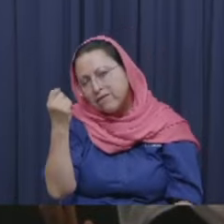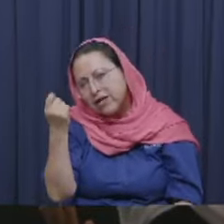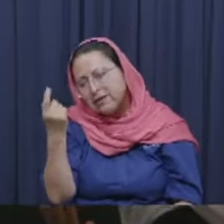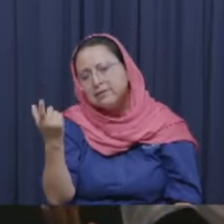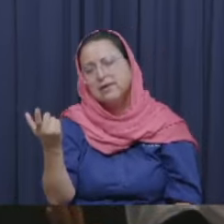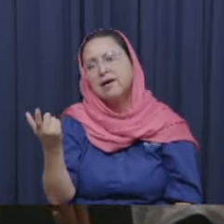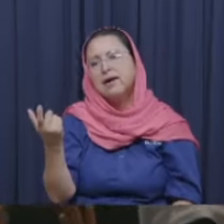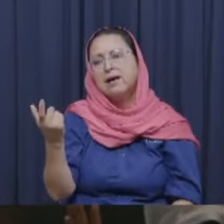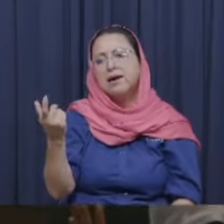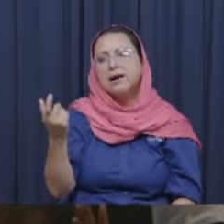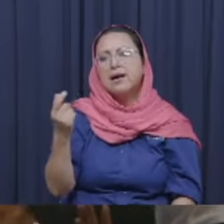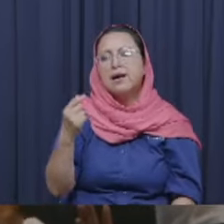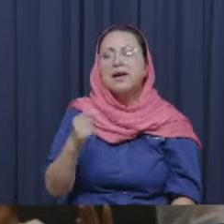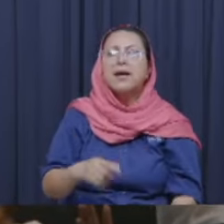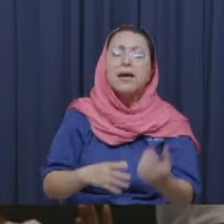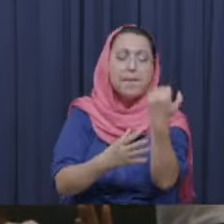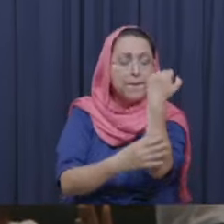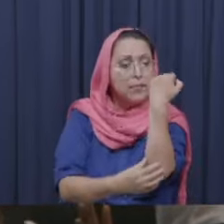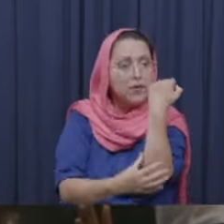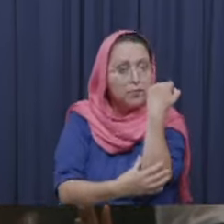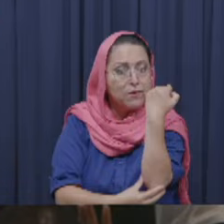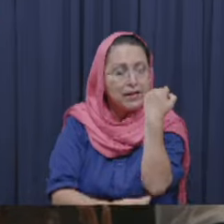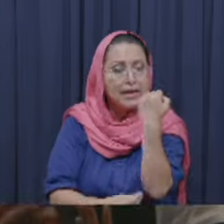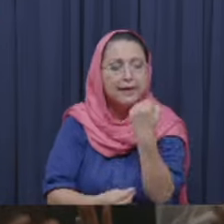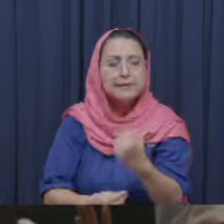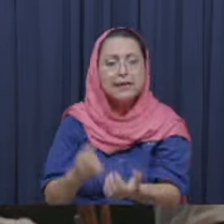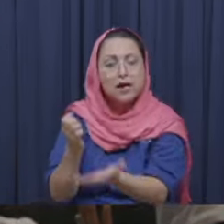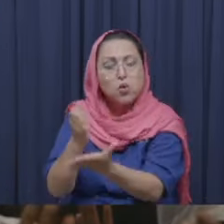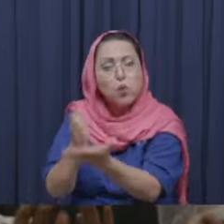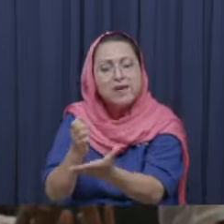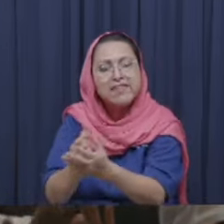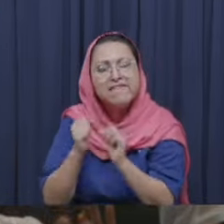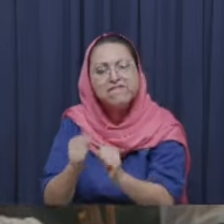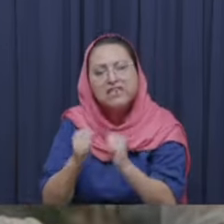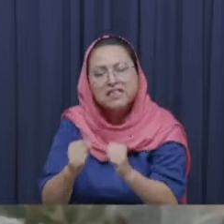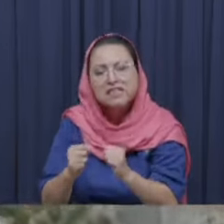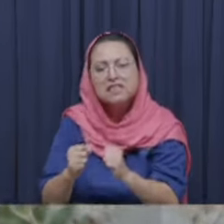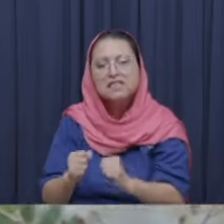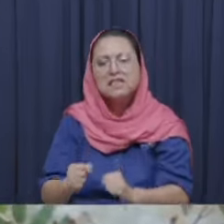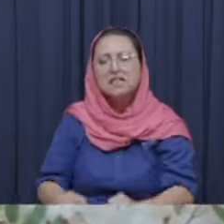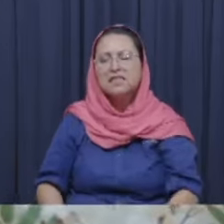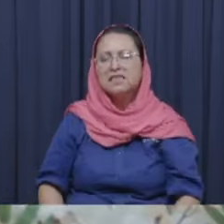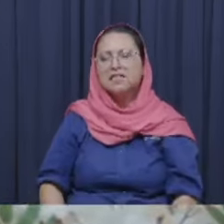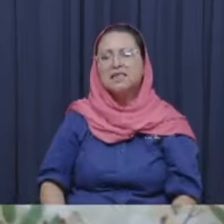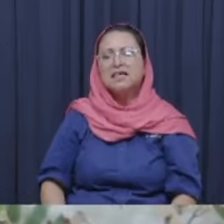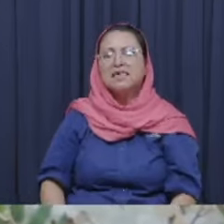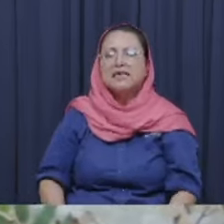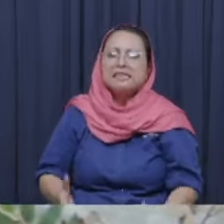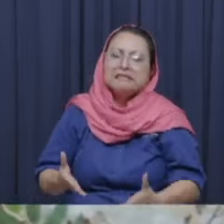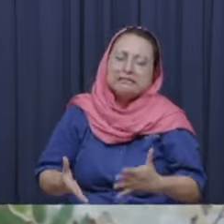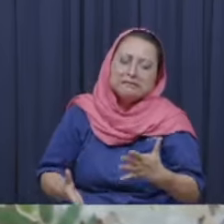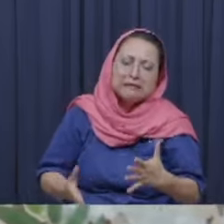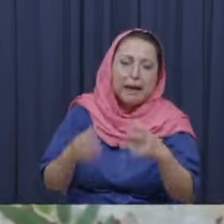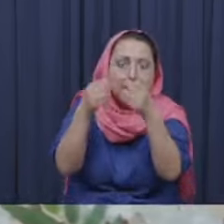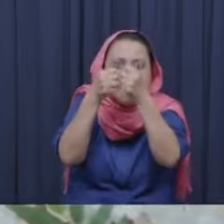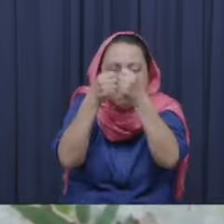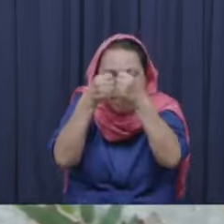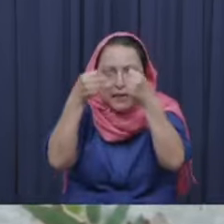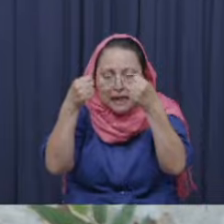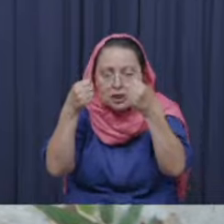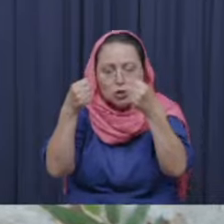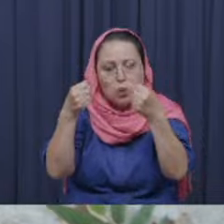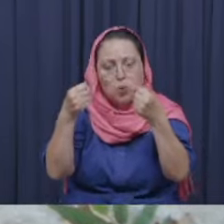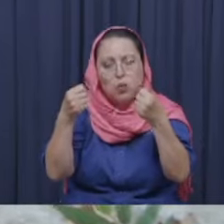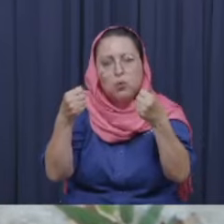personas que están enfermas, que están postradas en una cama de hospital, que están sin esperanza, que están privados de libertad. Donde